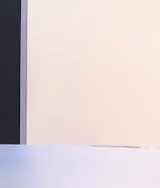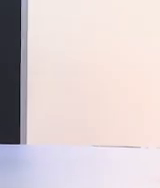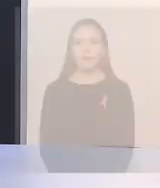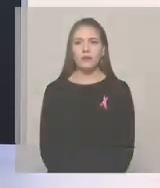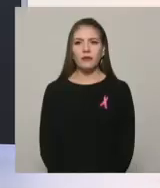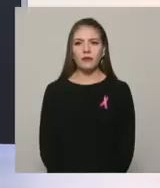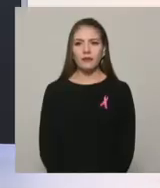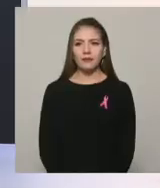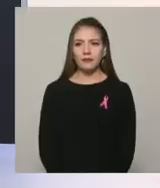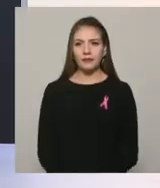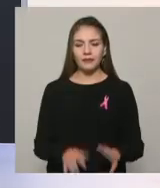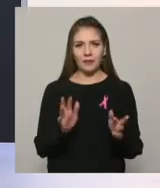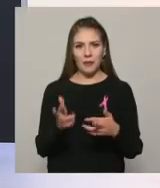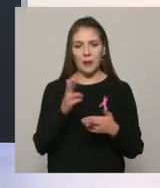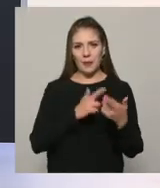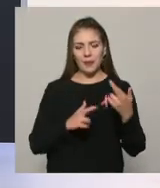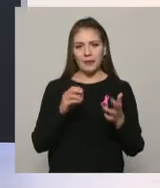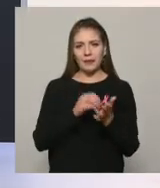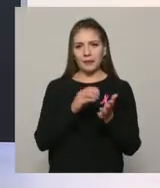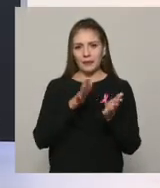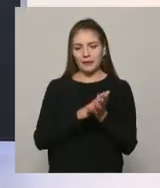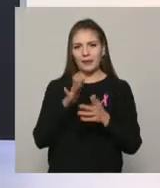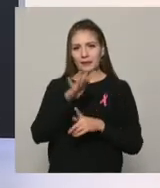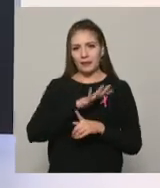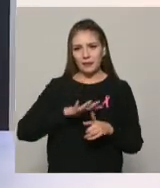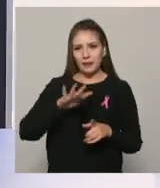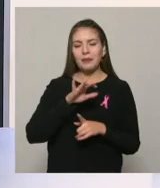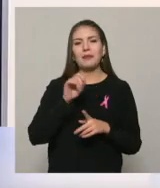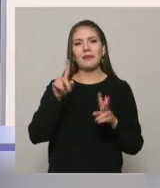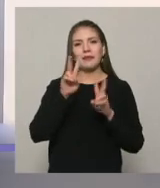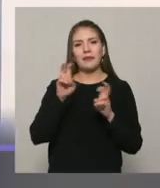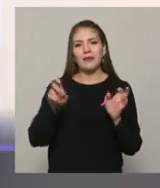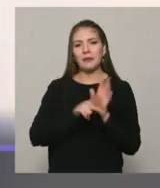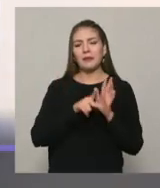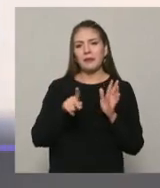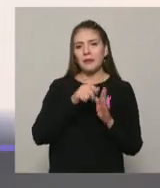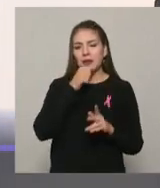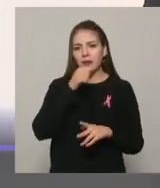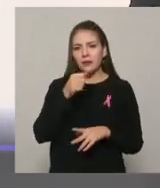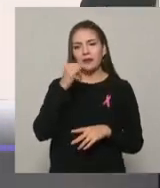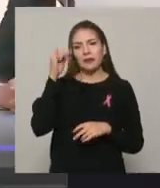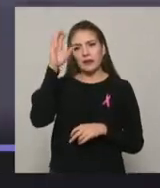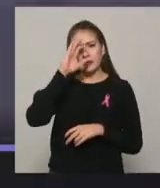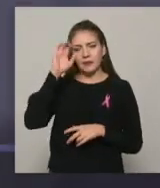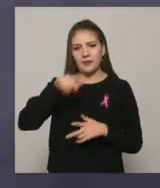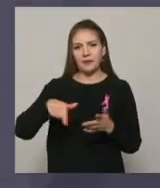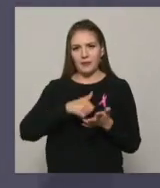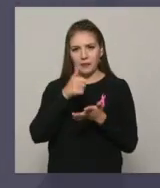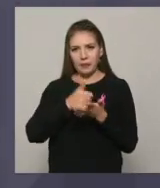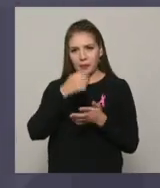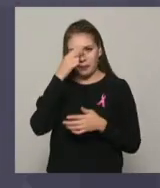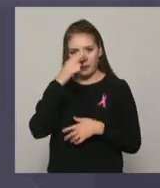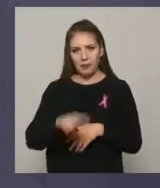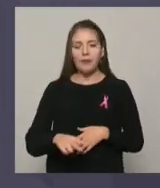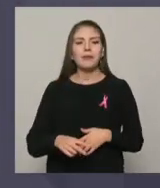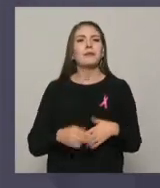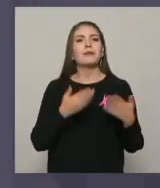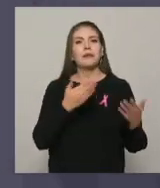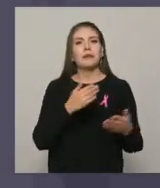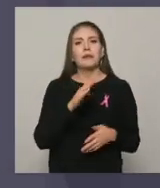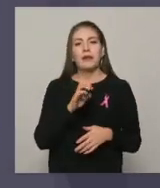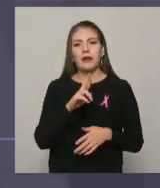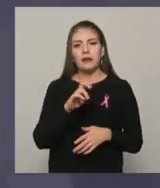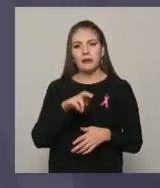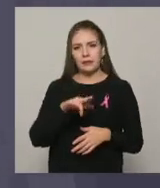Ya estamos de vuelta en Agenda y Contexto. El tema en la mesa, el periodismo y la ciencia en la Ciudad de México. Berenice. Pues yo creo que uno de